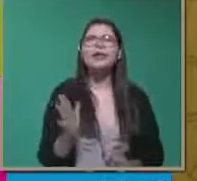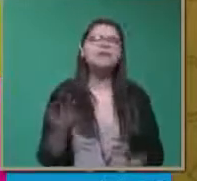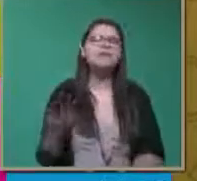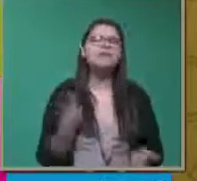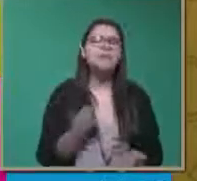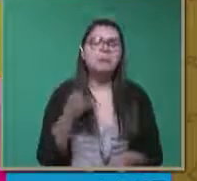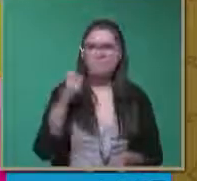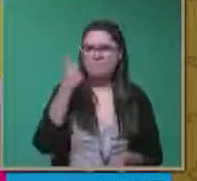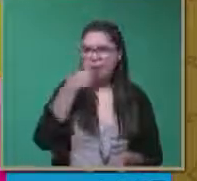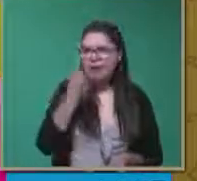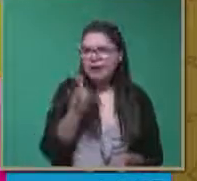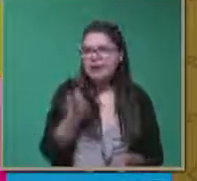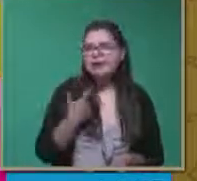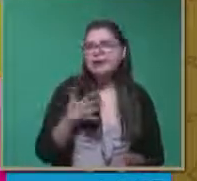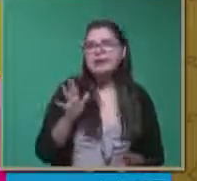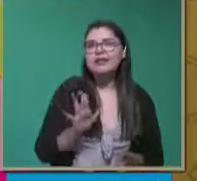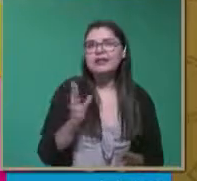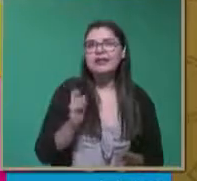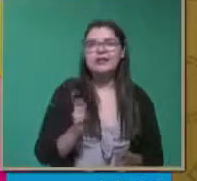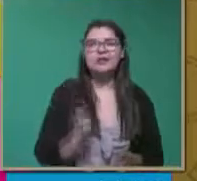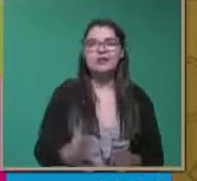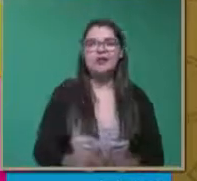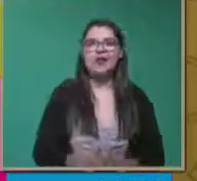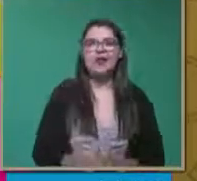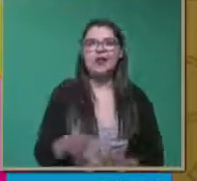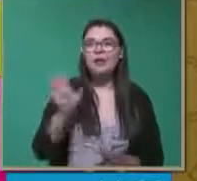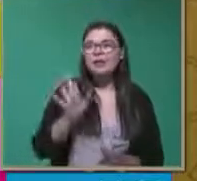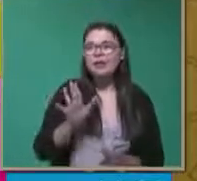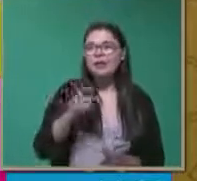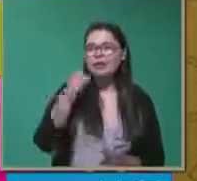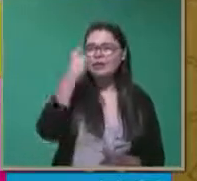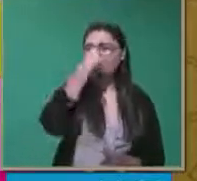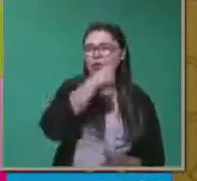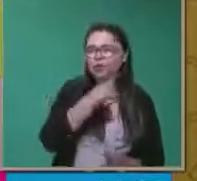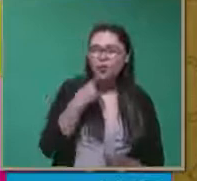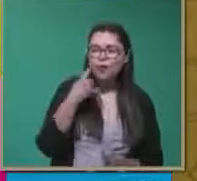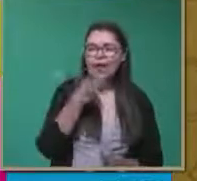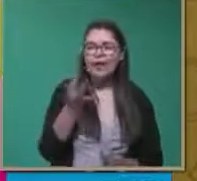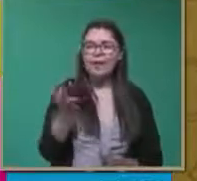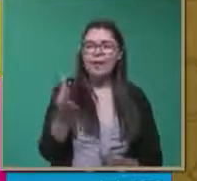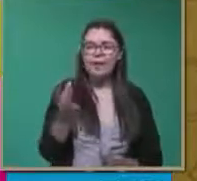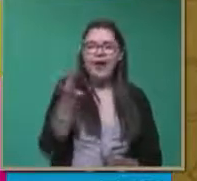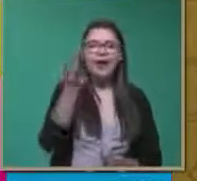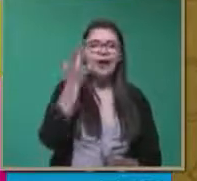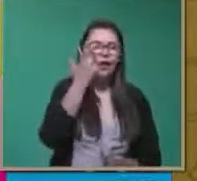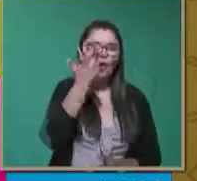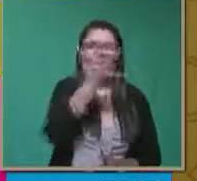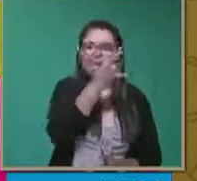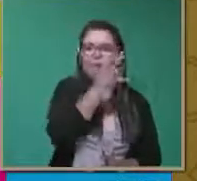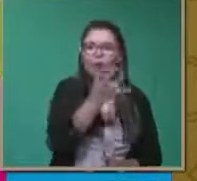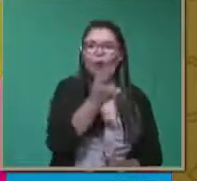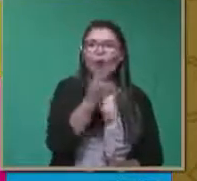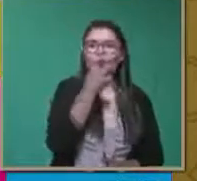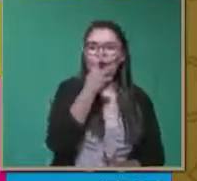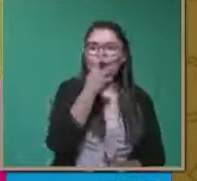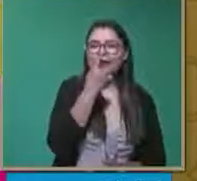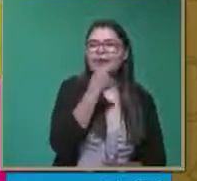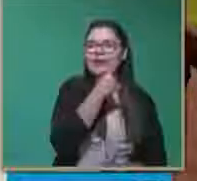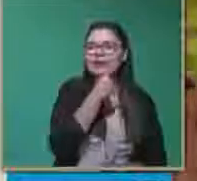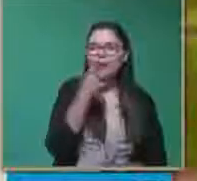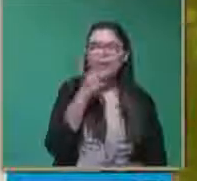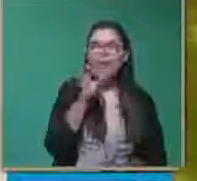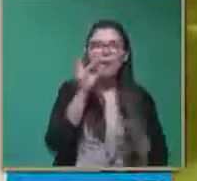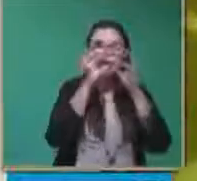carita. A esta carita hay que pegarle sus ojos, su boca, bigotes